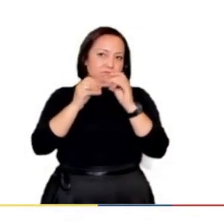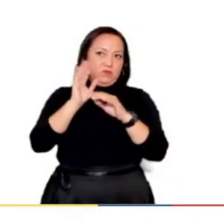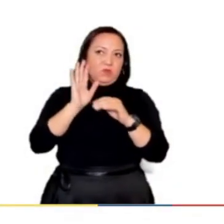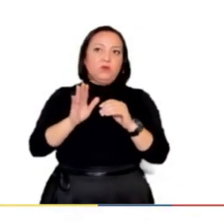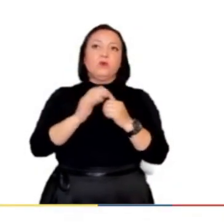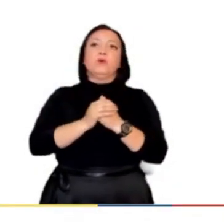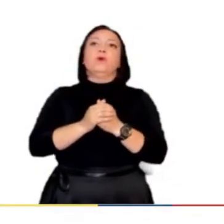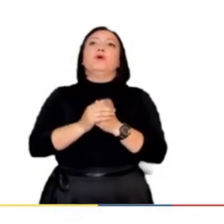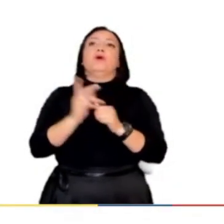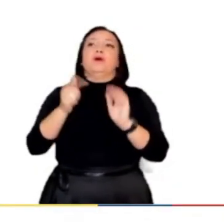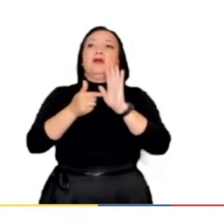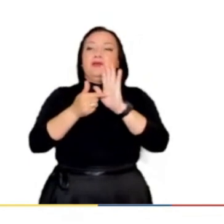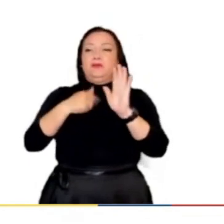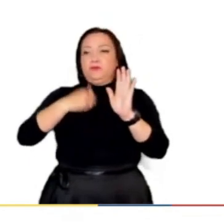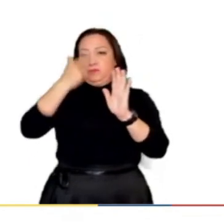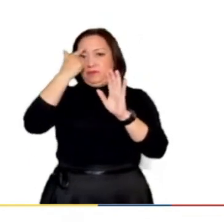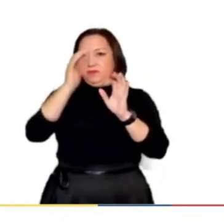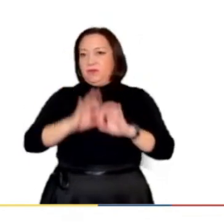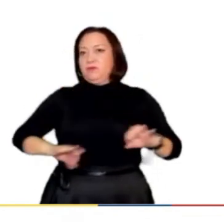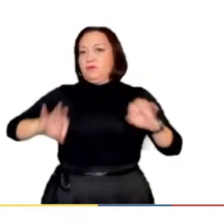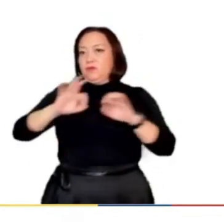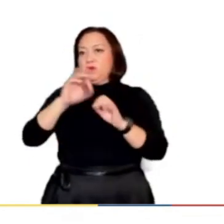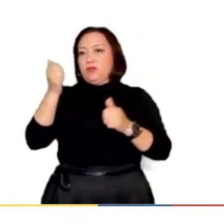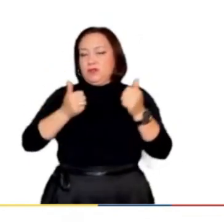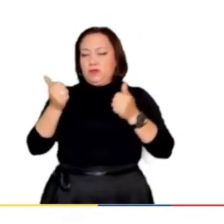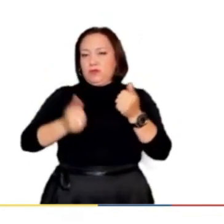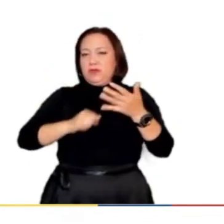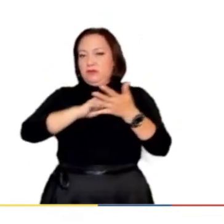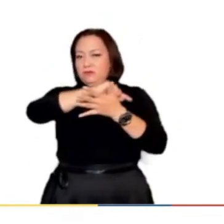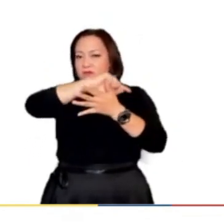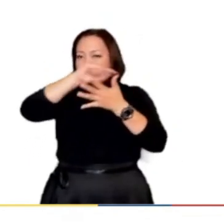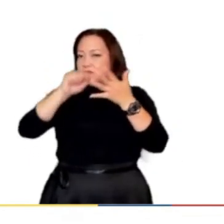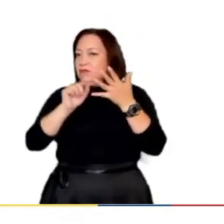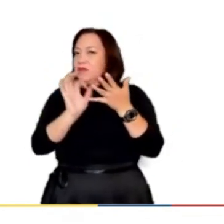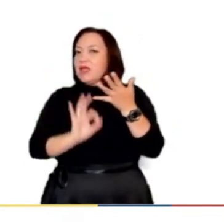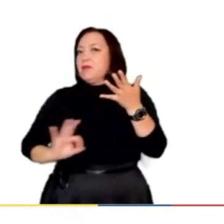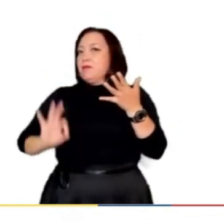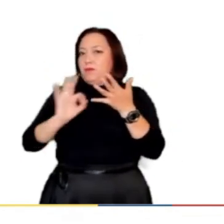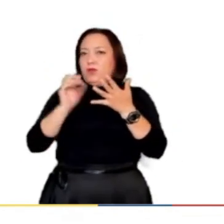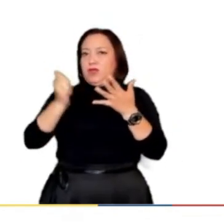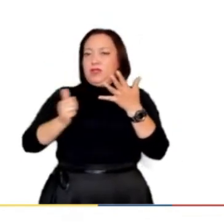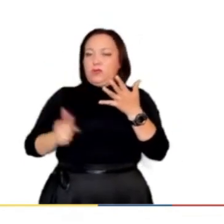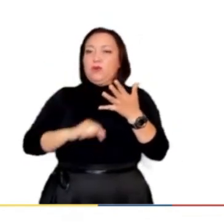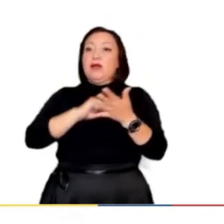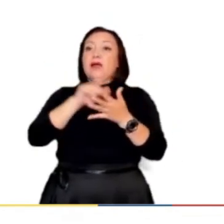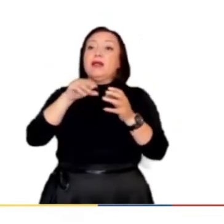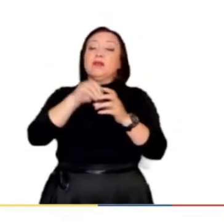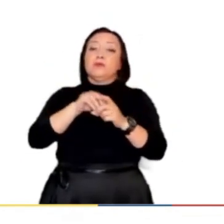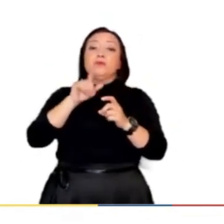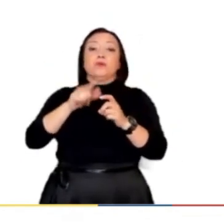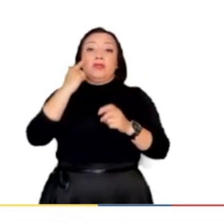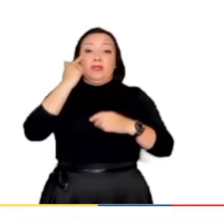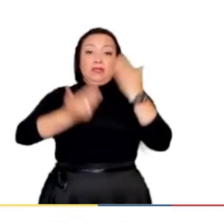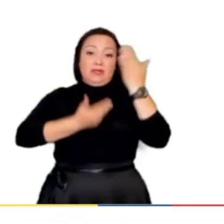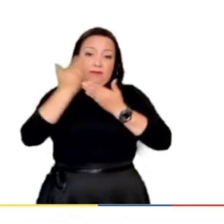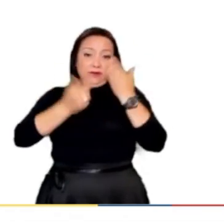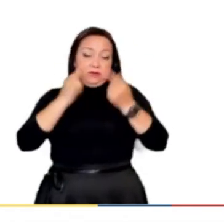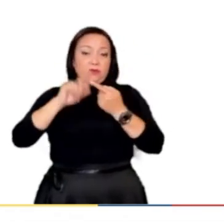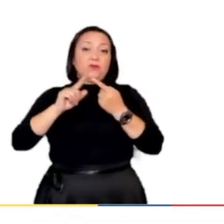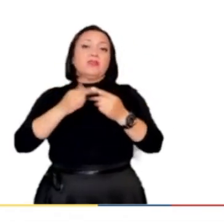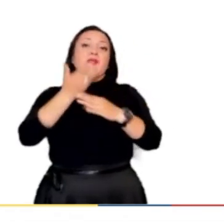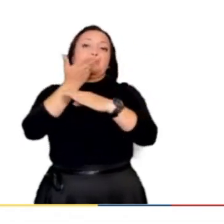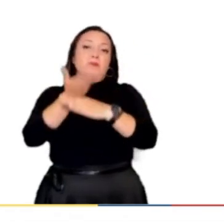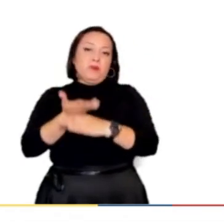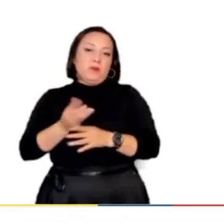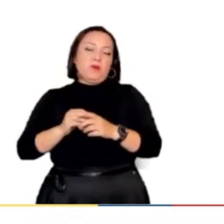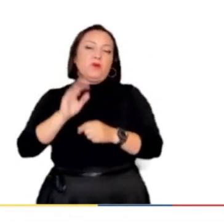aquí resaltar son los siguientes elementos. Dentro de la evaluación, tanto el planteamiento